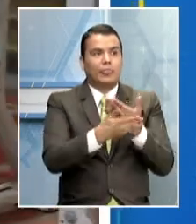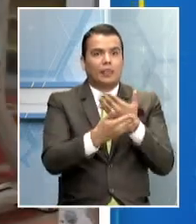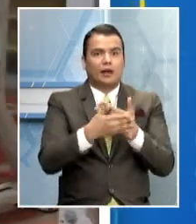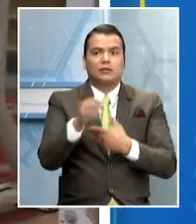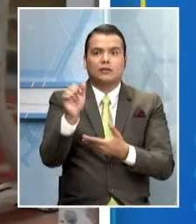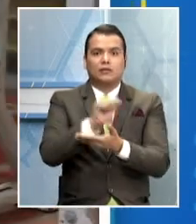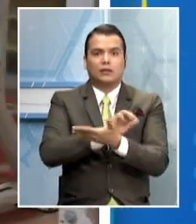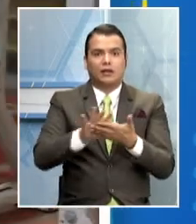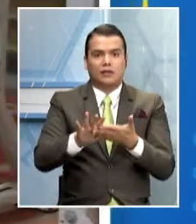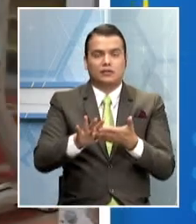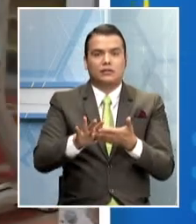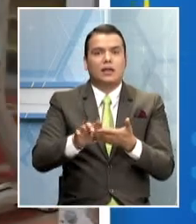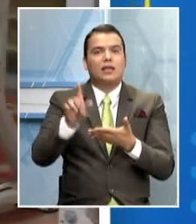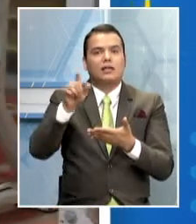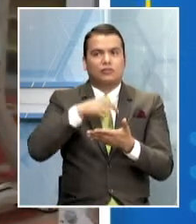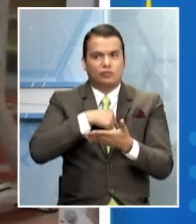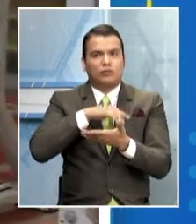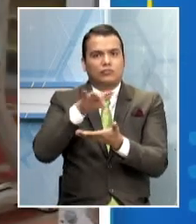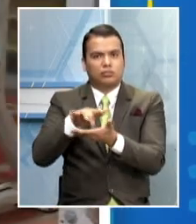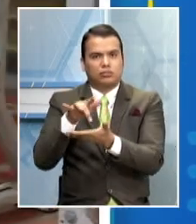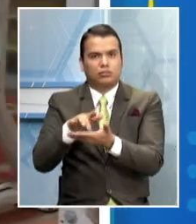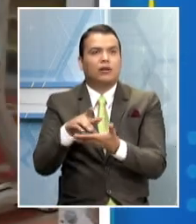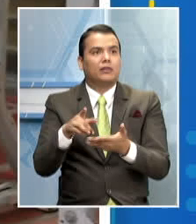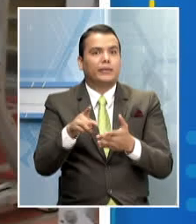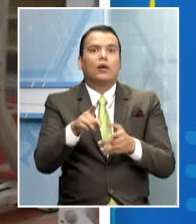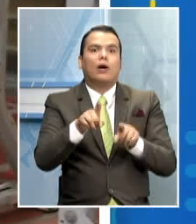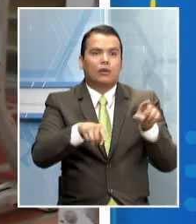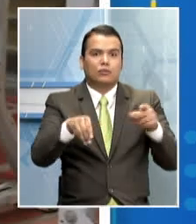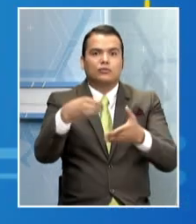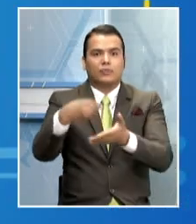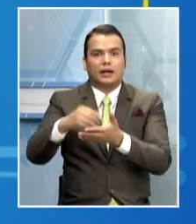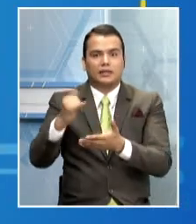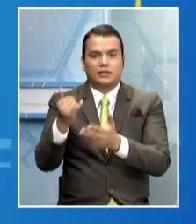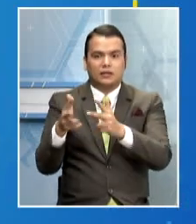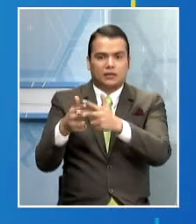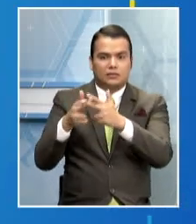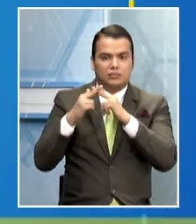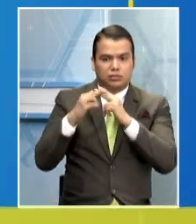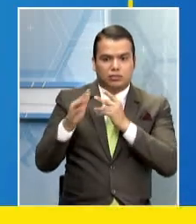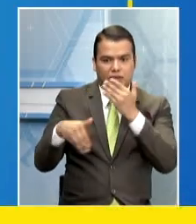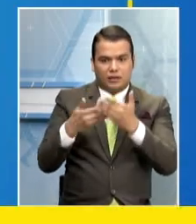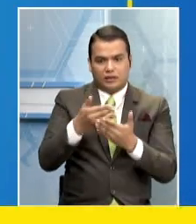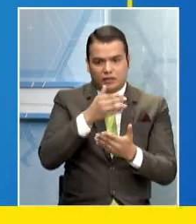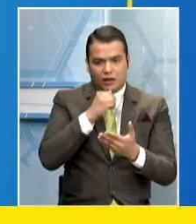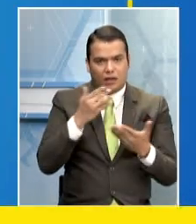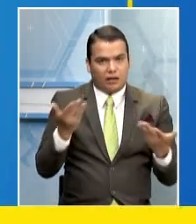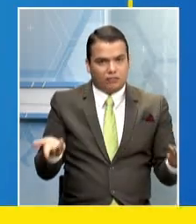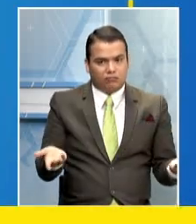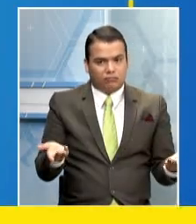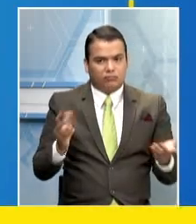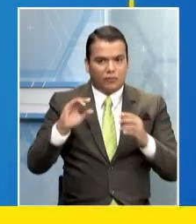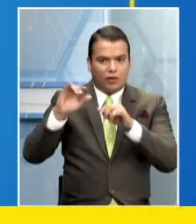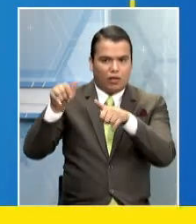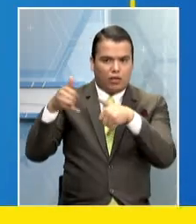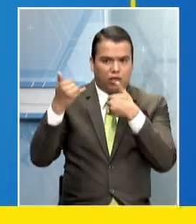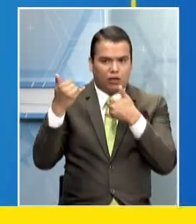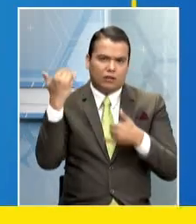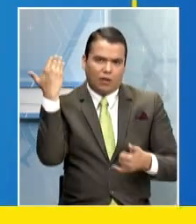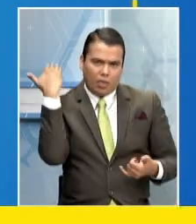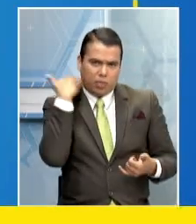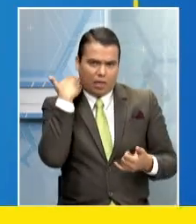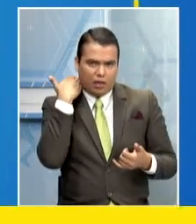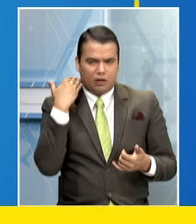pero hubo cobros y aún hoy no les han otorgado los microcréditos. Nos sentimos engañadas,